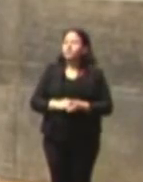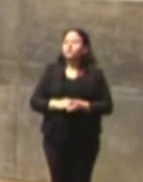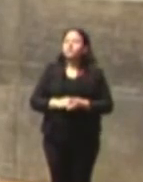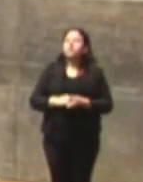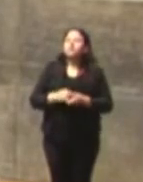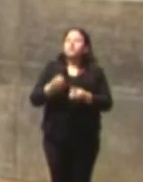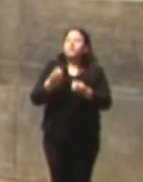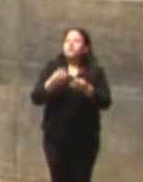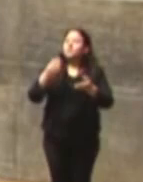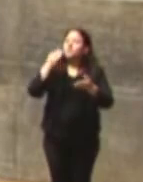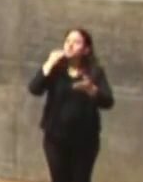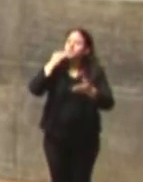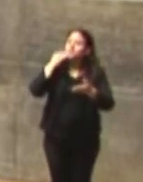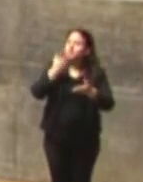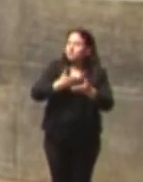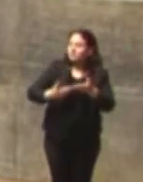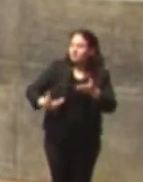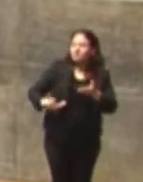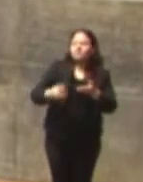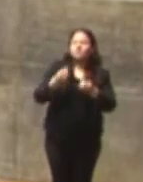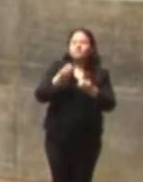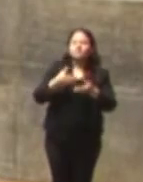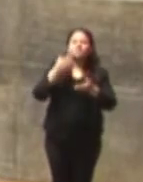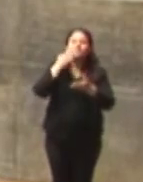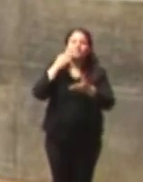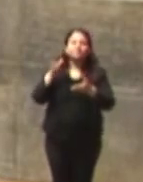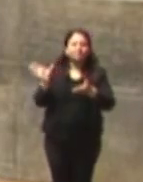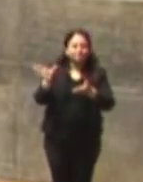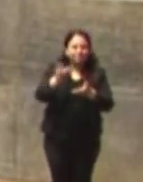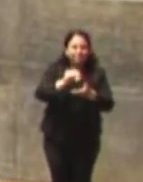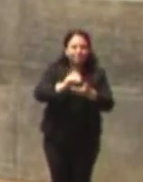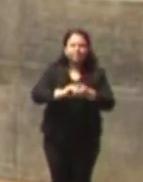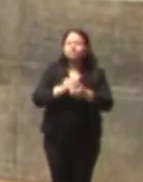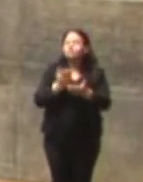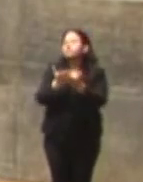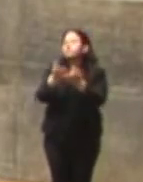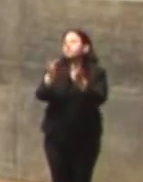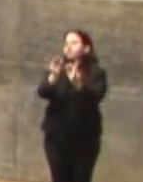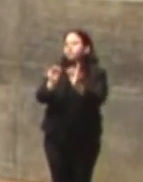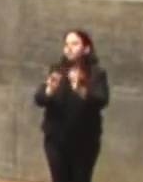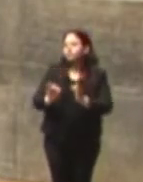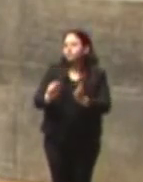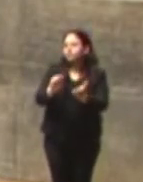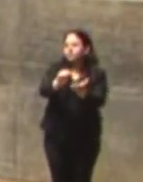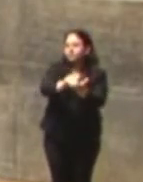Buenas tardes, señor presidente. Buenas tardes a todos. Quiero pedir la incorporación